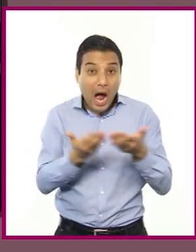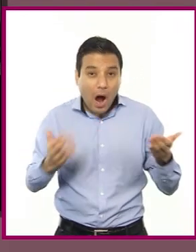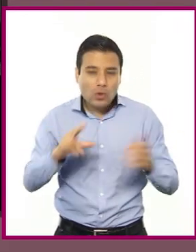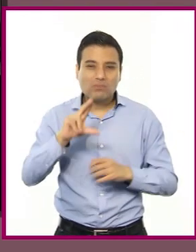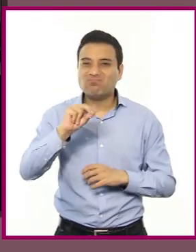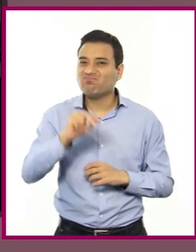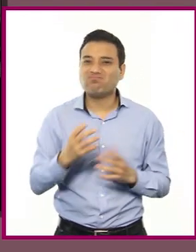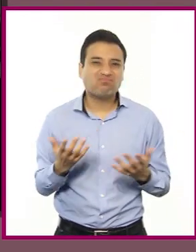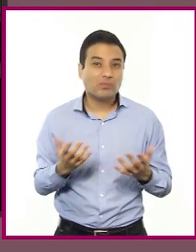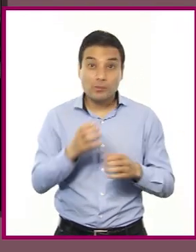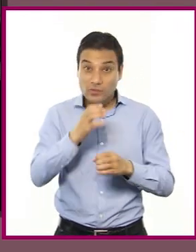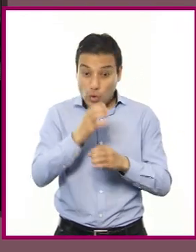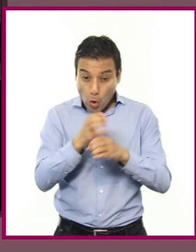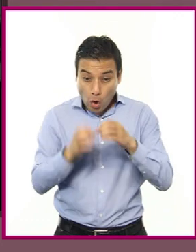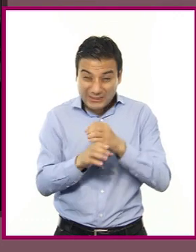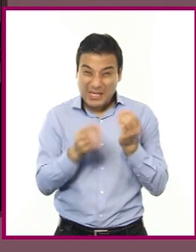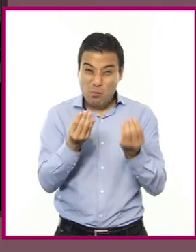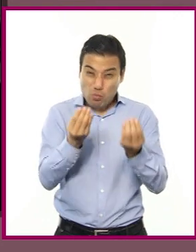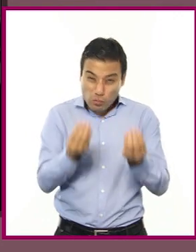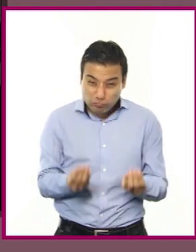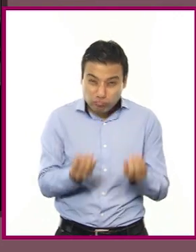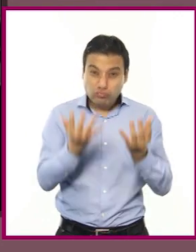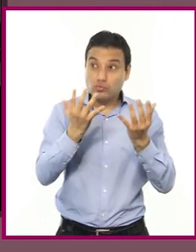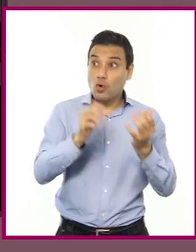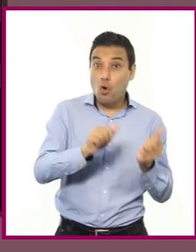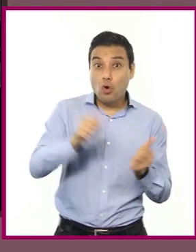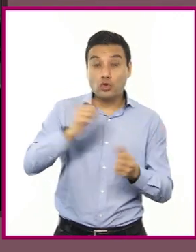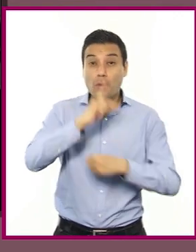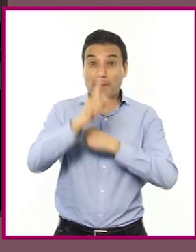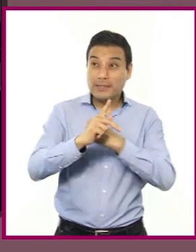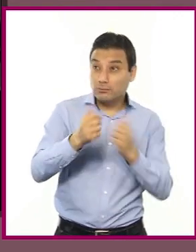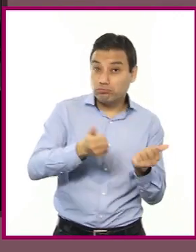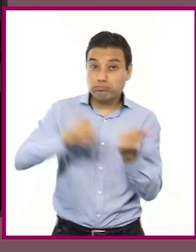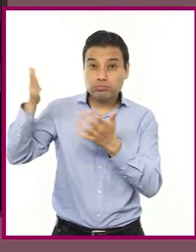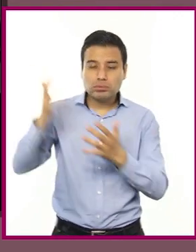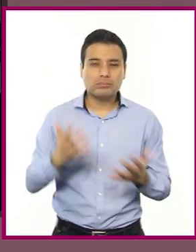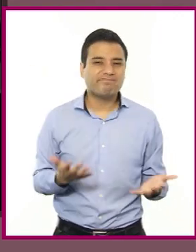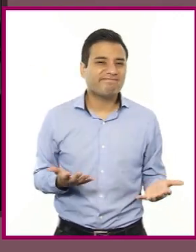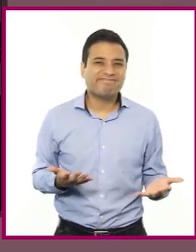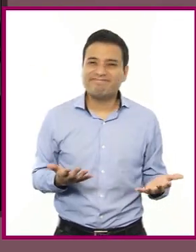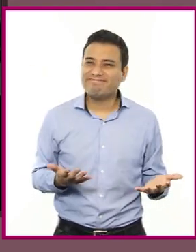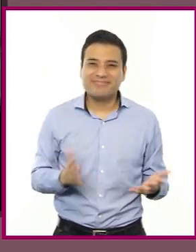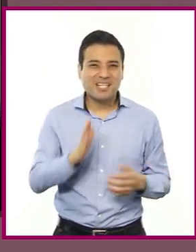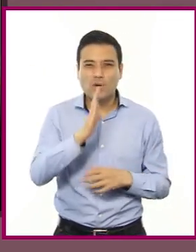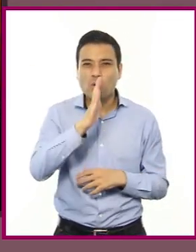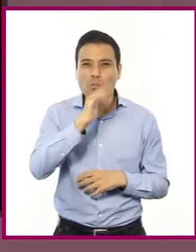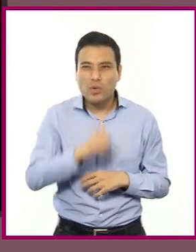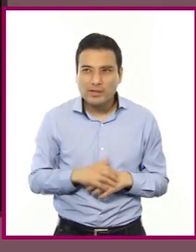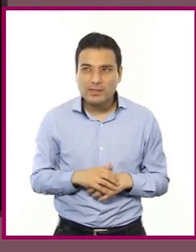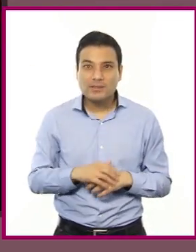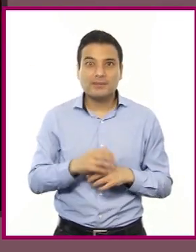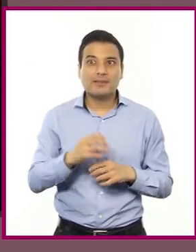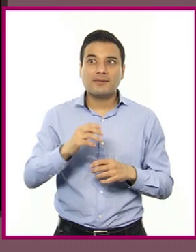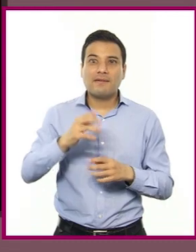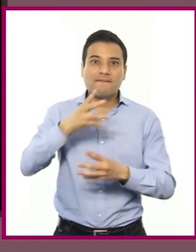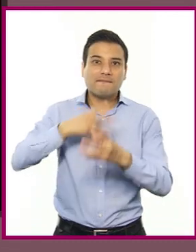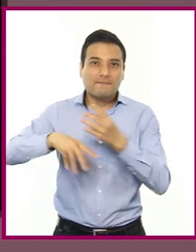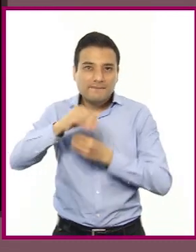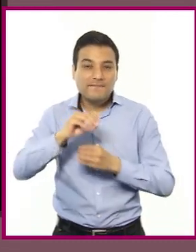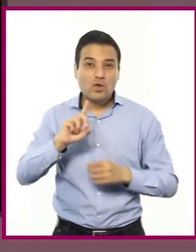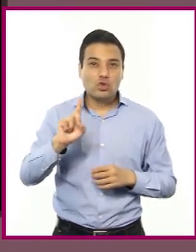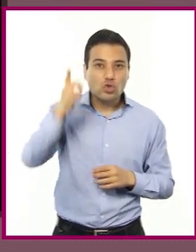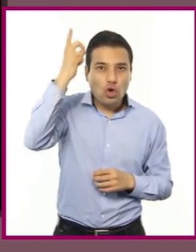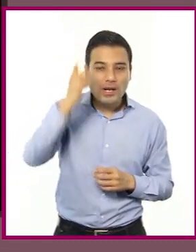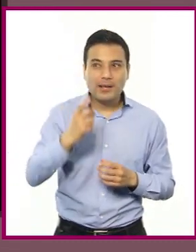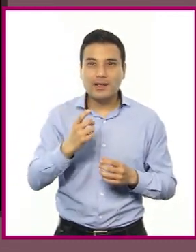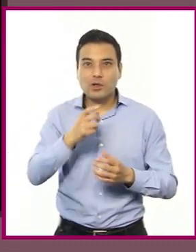de exportar ya productos, entonces ya no genera los dólares necesarios para importar bienes de capital, maquinaria, etc.